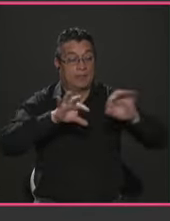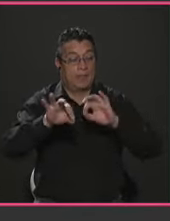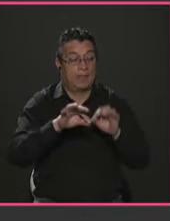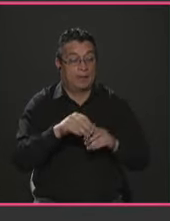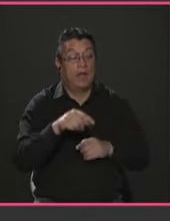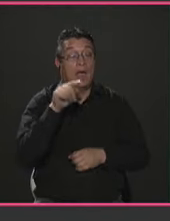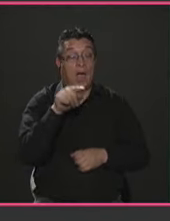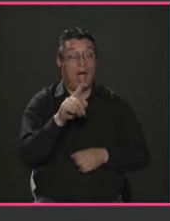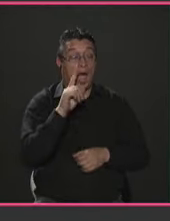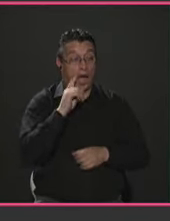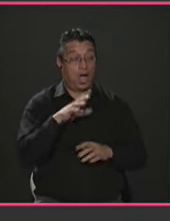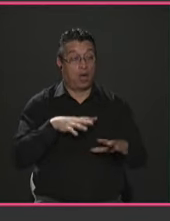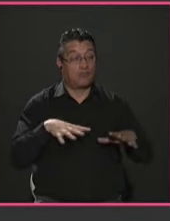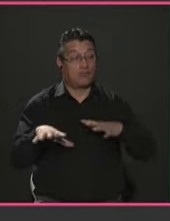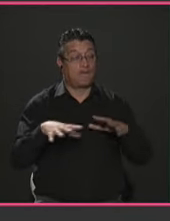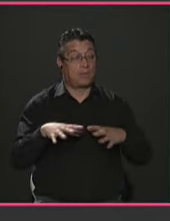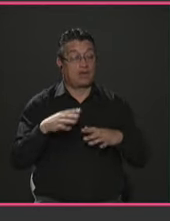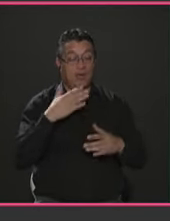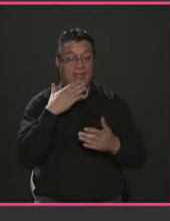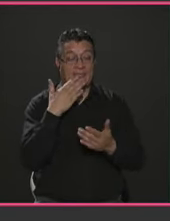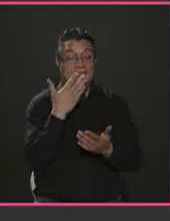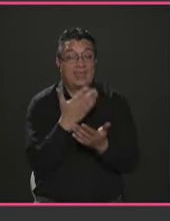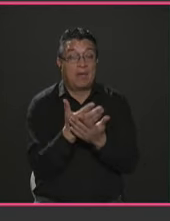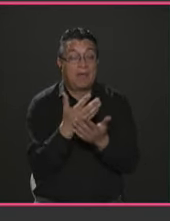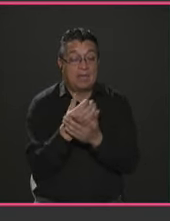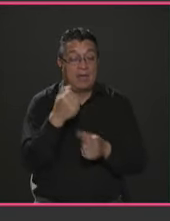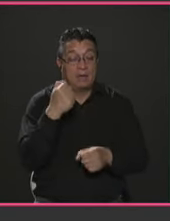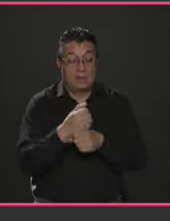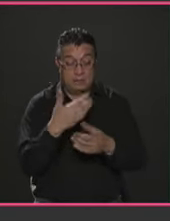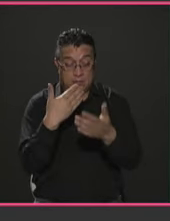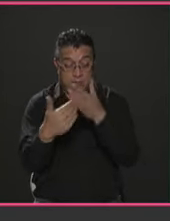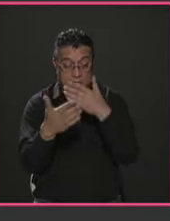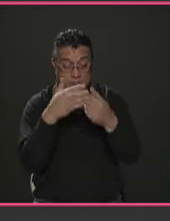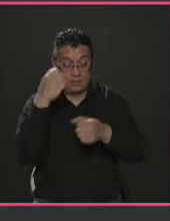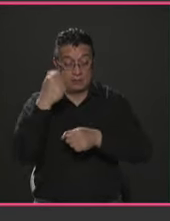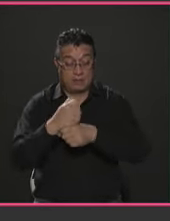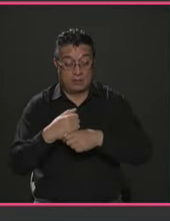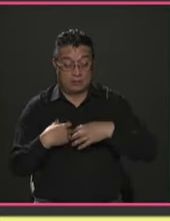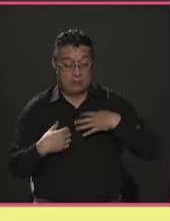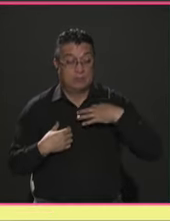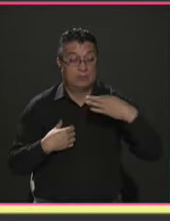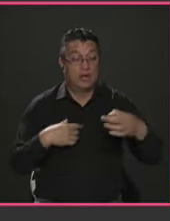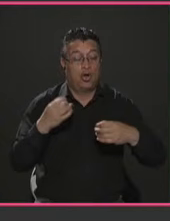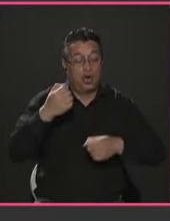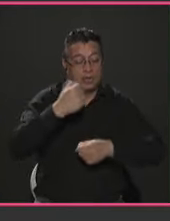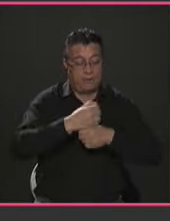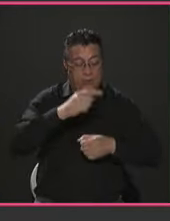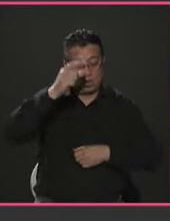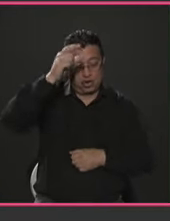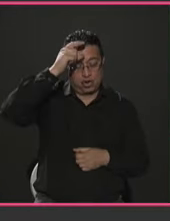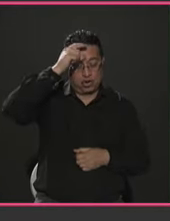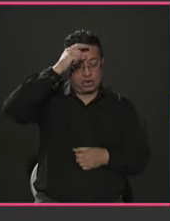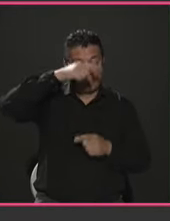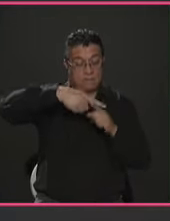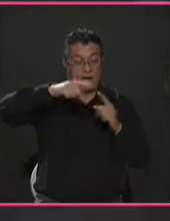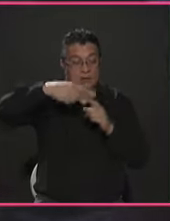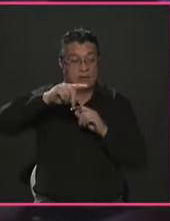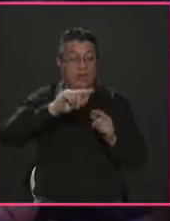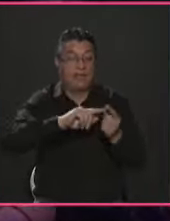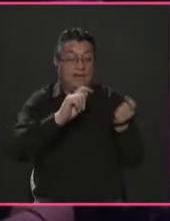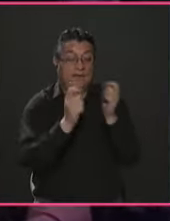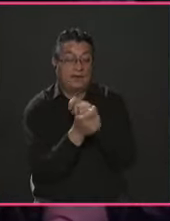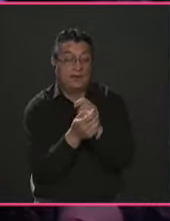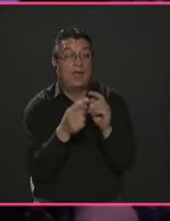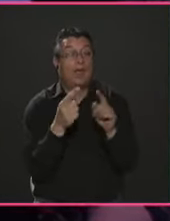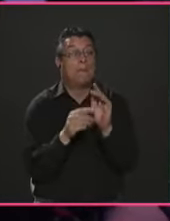movimiento sí de una demanda de tareas manuales sí hacia tareas cognitivas sí que